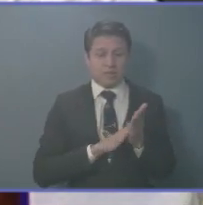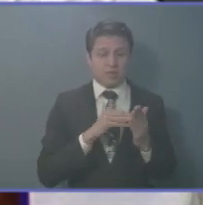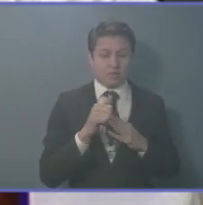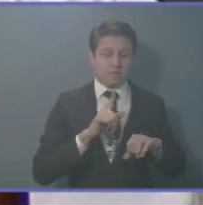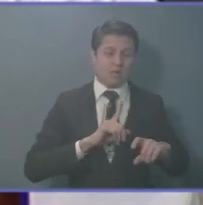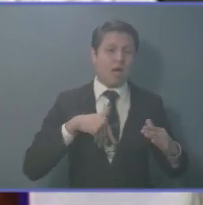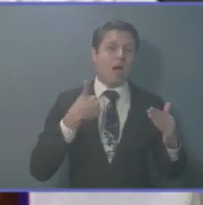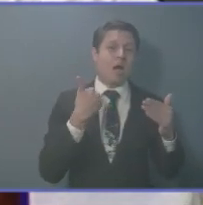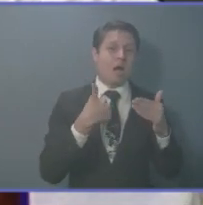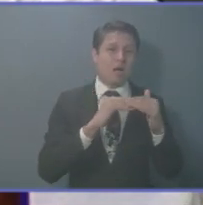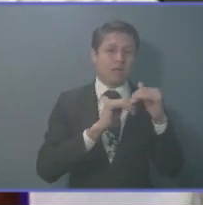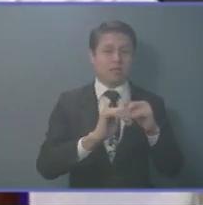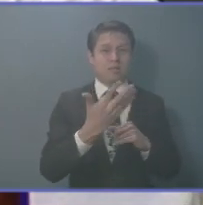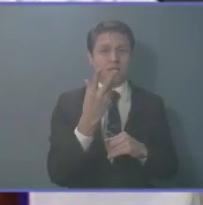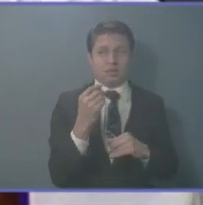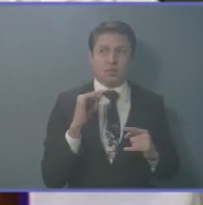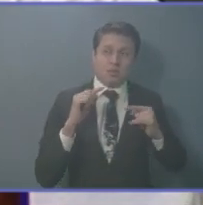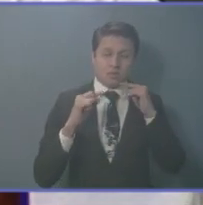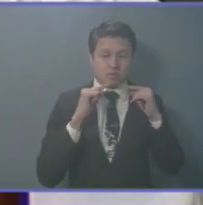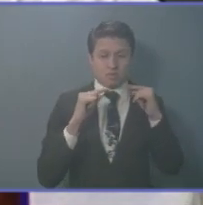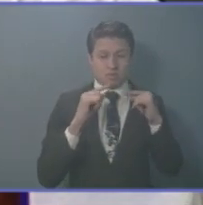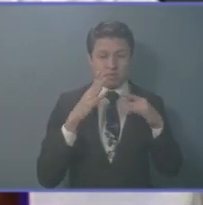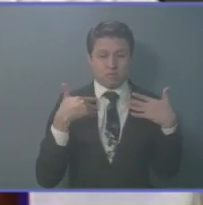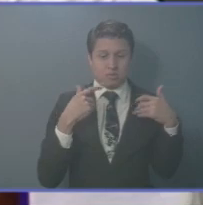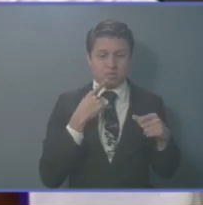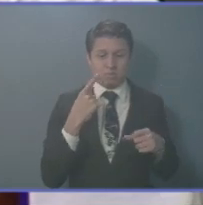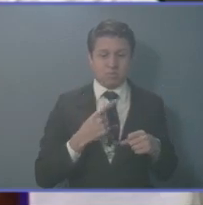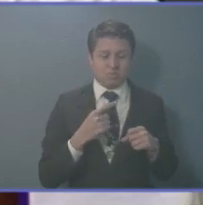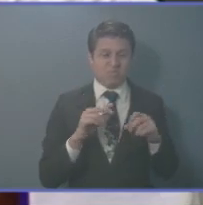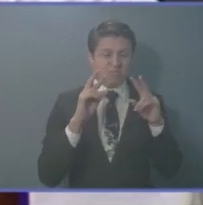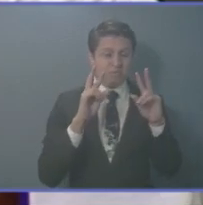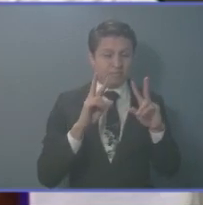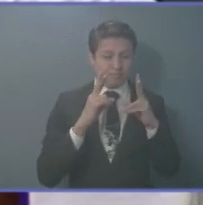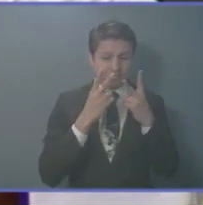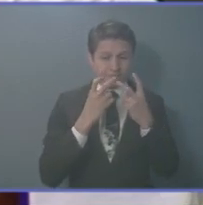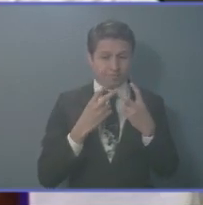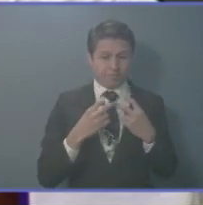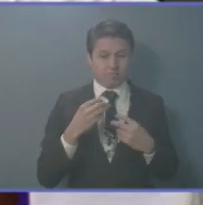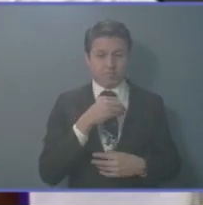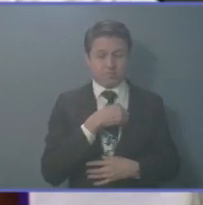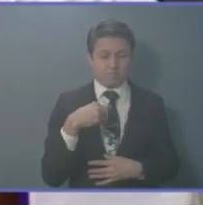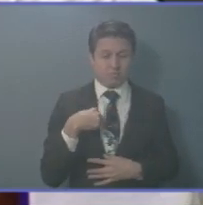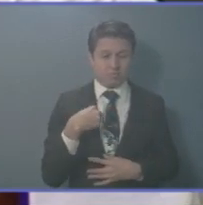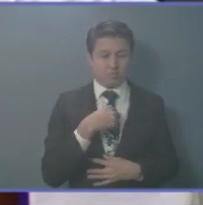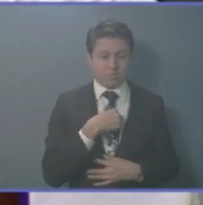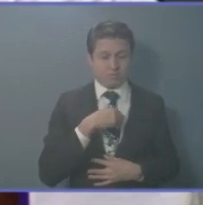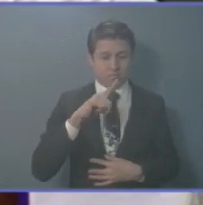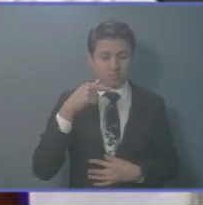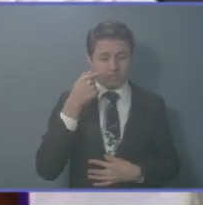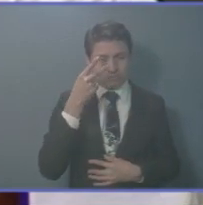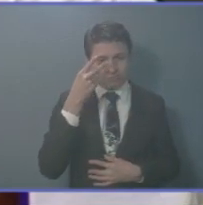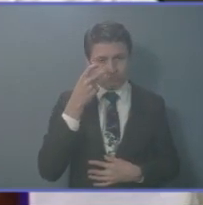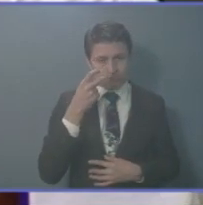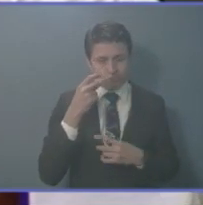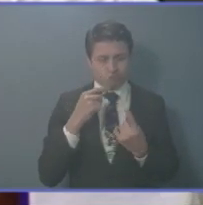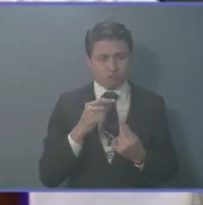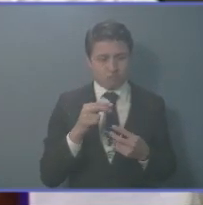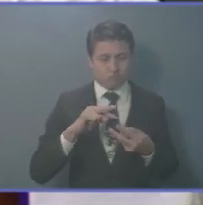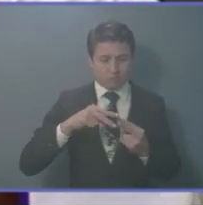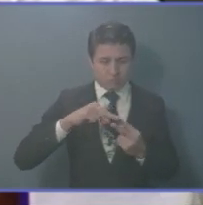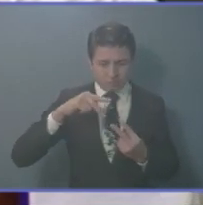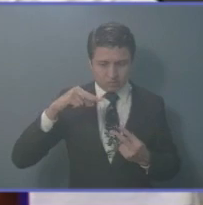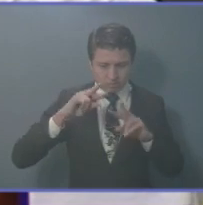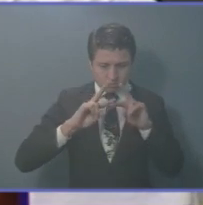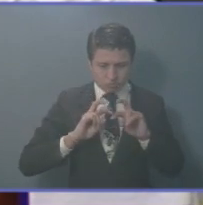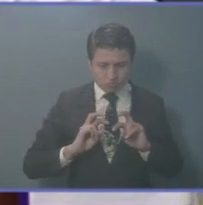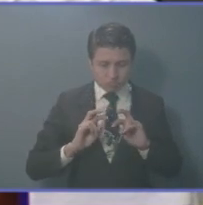o por el tiempo que termine la autoridad de salud conforme a una evaluación médica, en tanto no se confirme o descarte la presencia